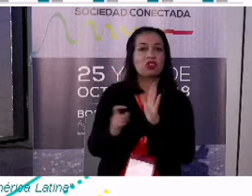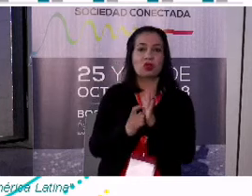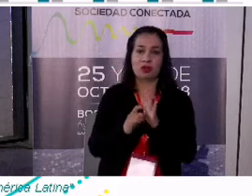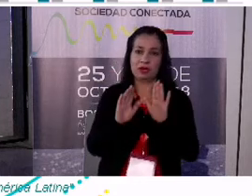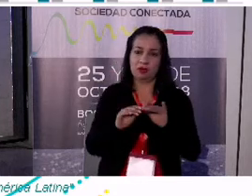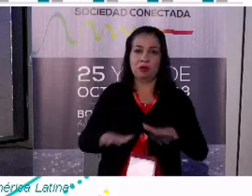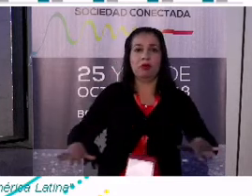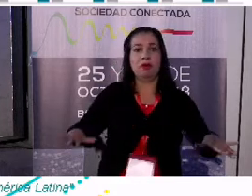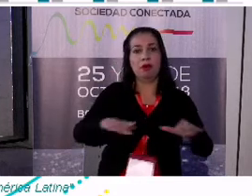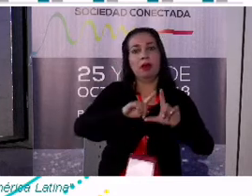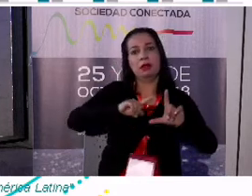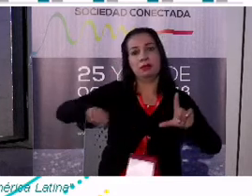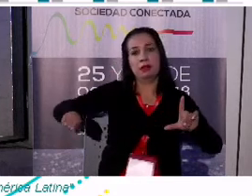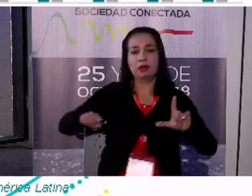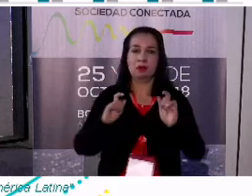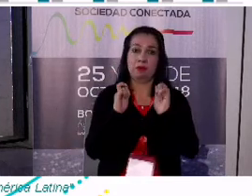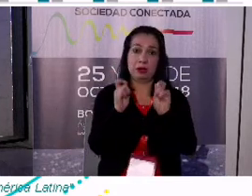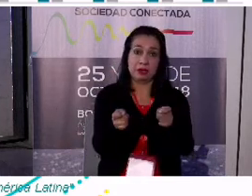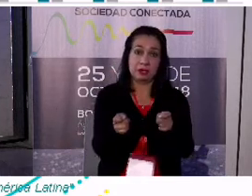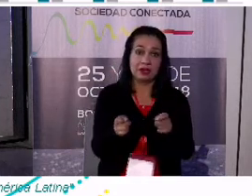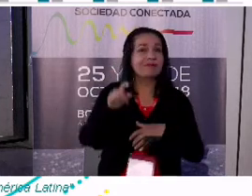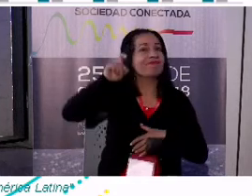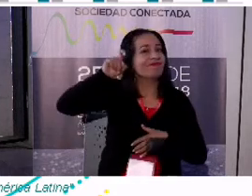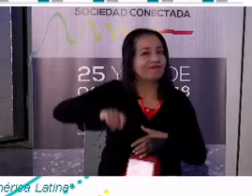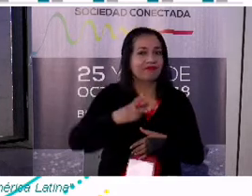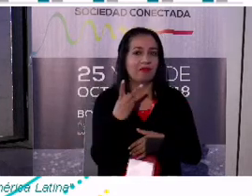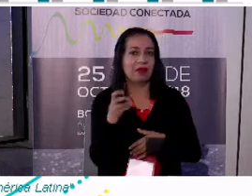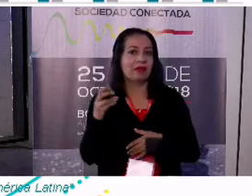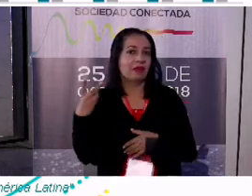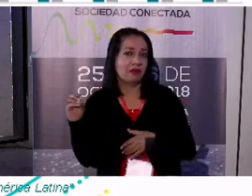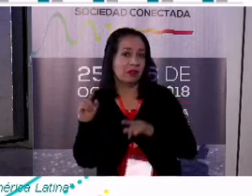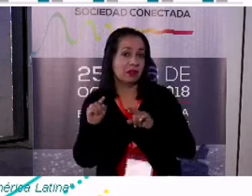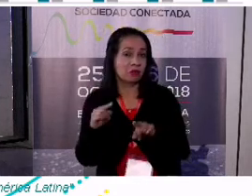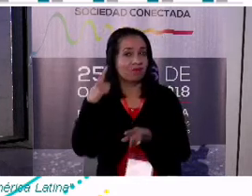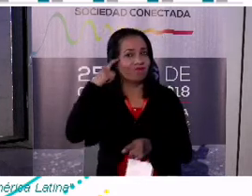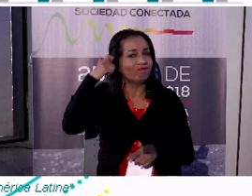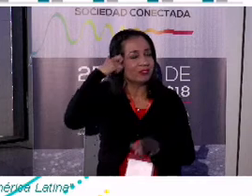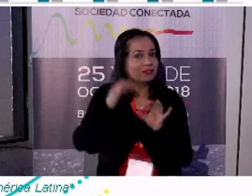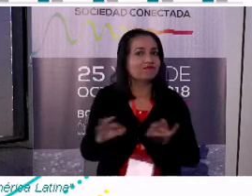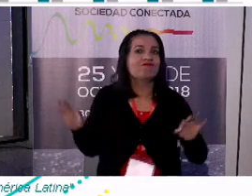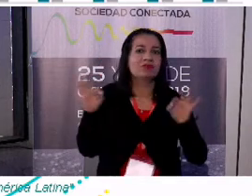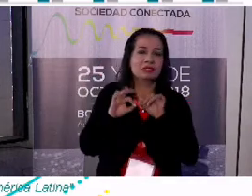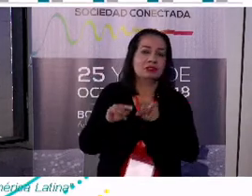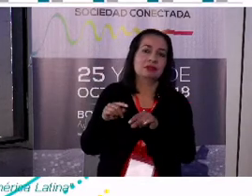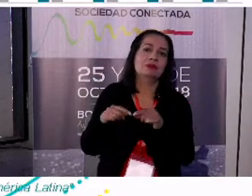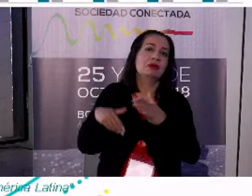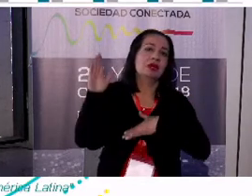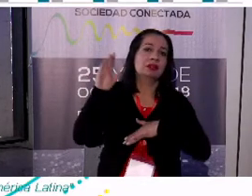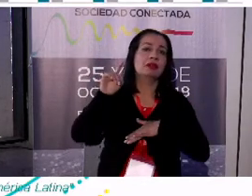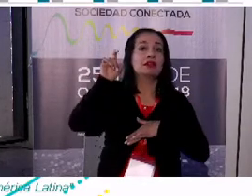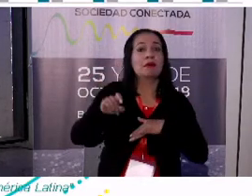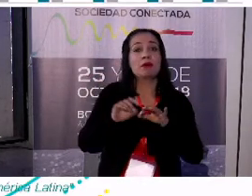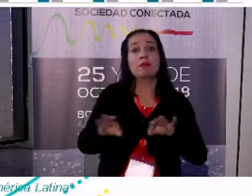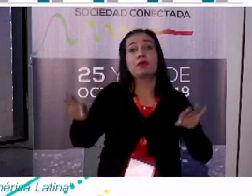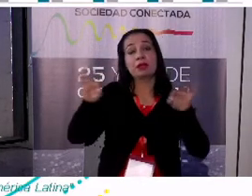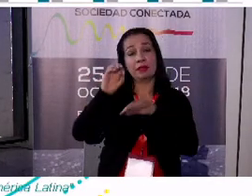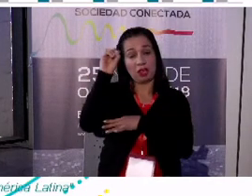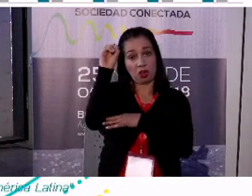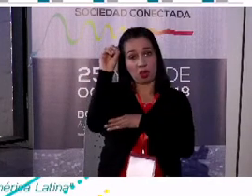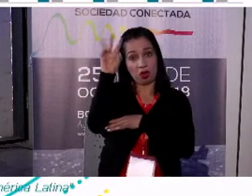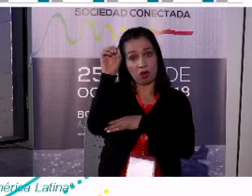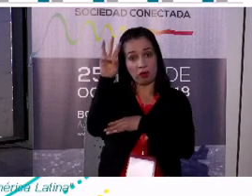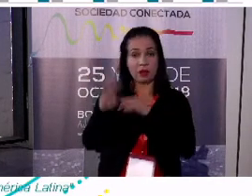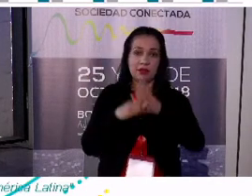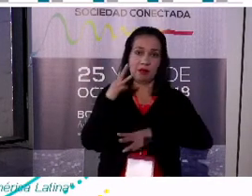2020 Eso quiere decir que también ahí hay un reto importante que ese s requerirá pues las discusiones en la conferencia mundial de rec